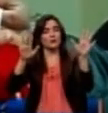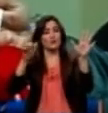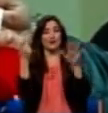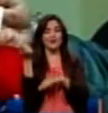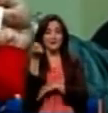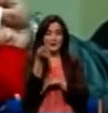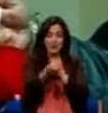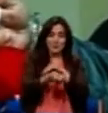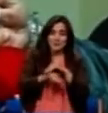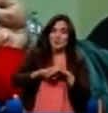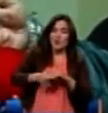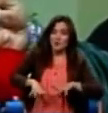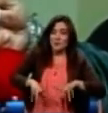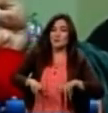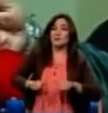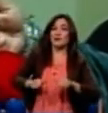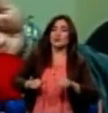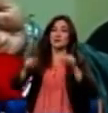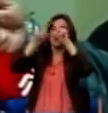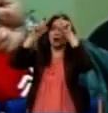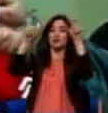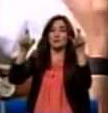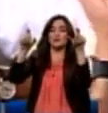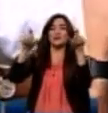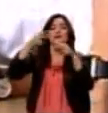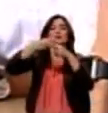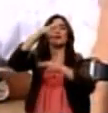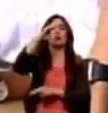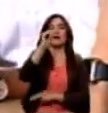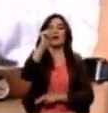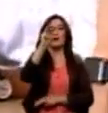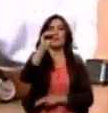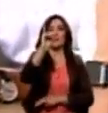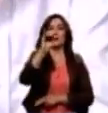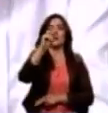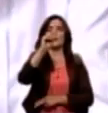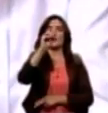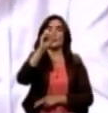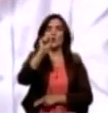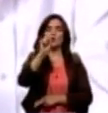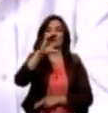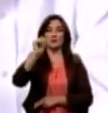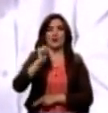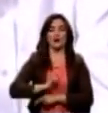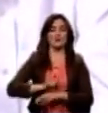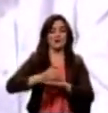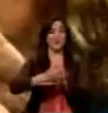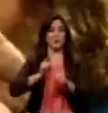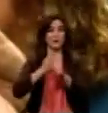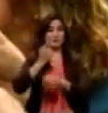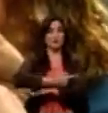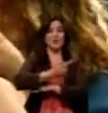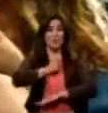no sobornos de la empresa Kaminska. Reafirmó que en sus primeros días de gobierno el país conocerá la lista